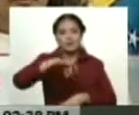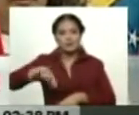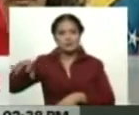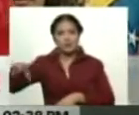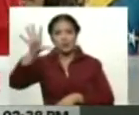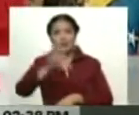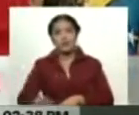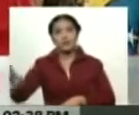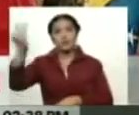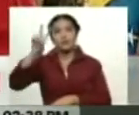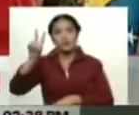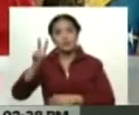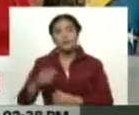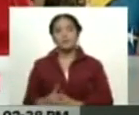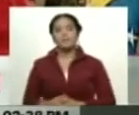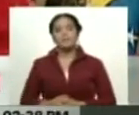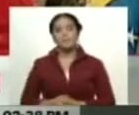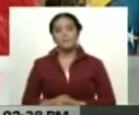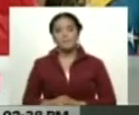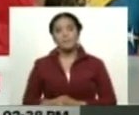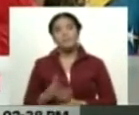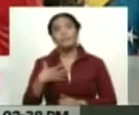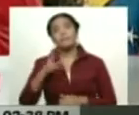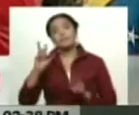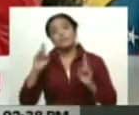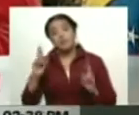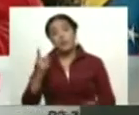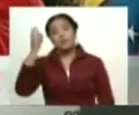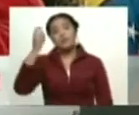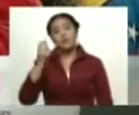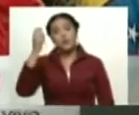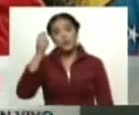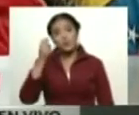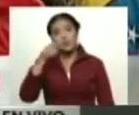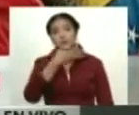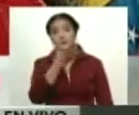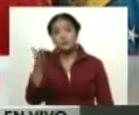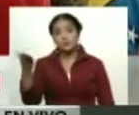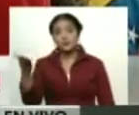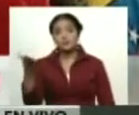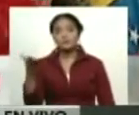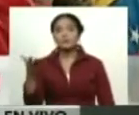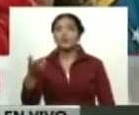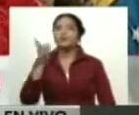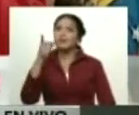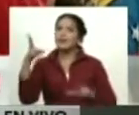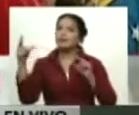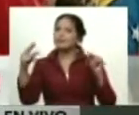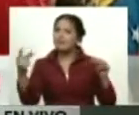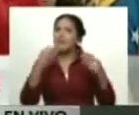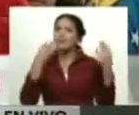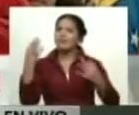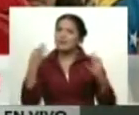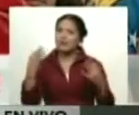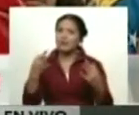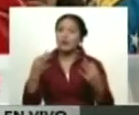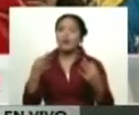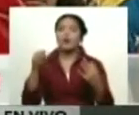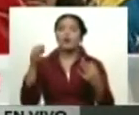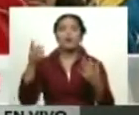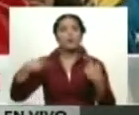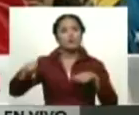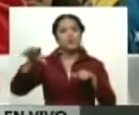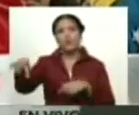del país. Sobre eso aspiro que los diputados y diputadas entren en un diálogo real con las distintas